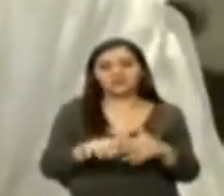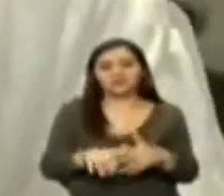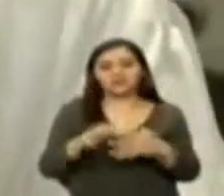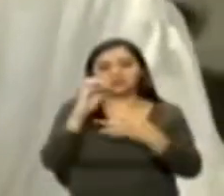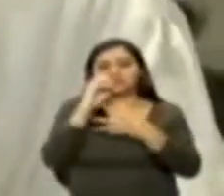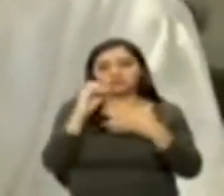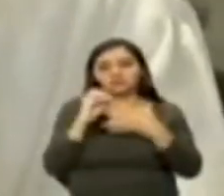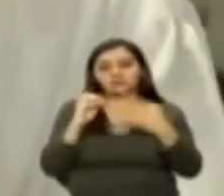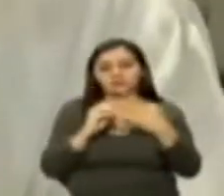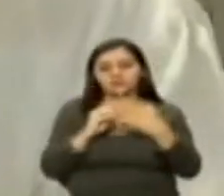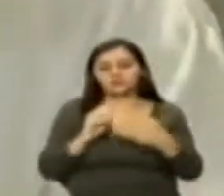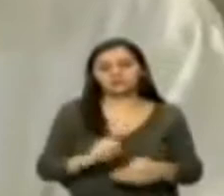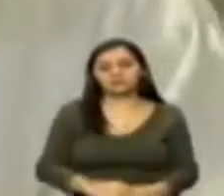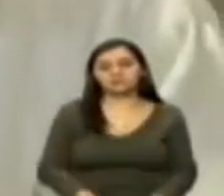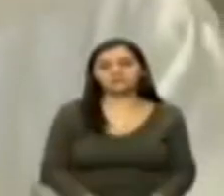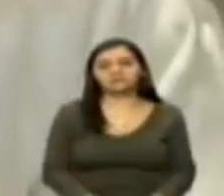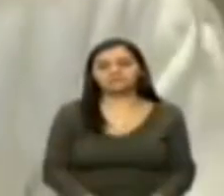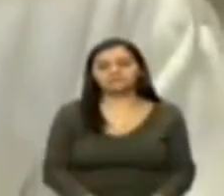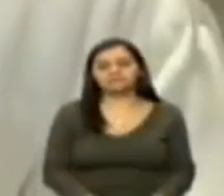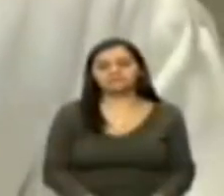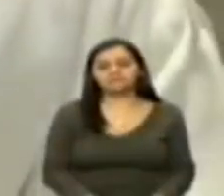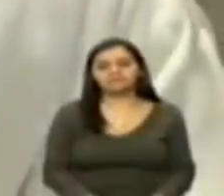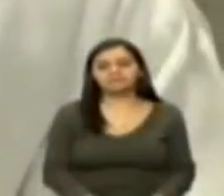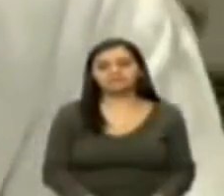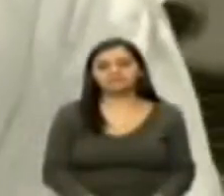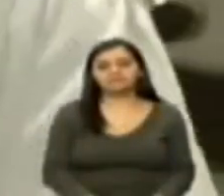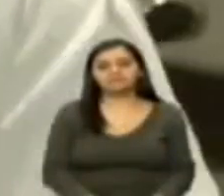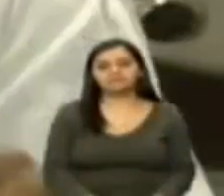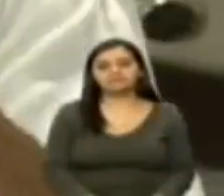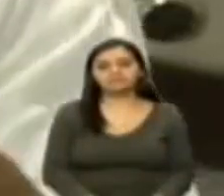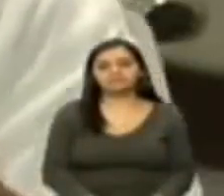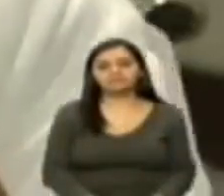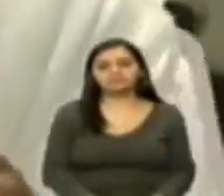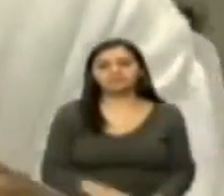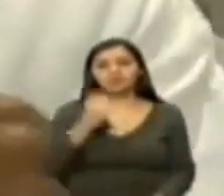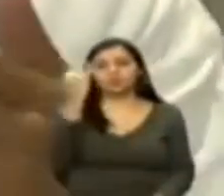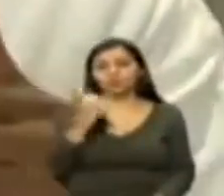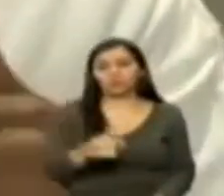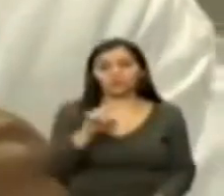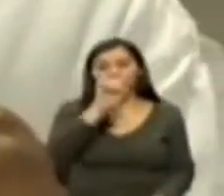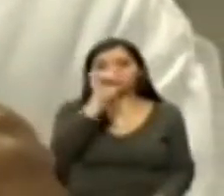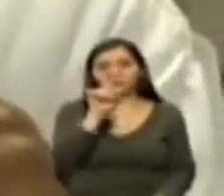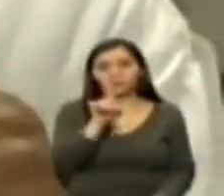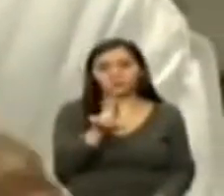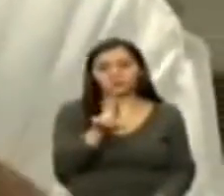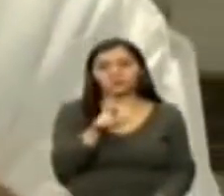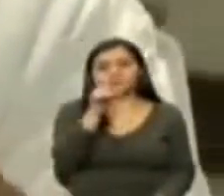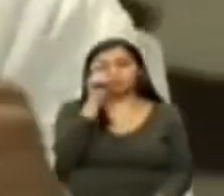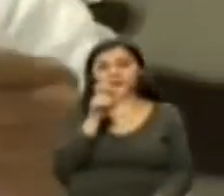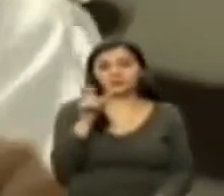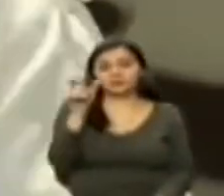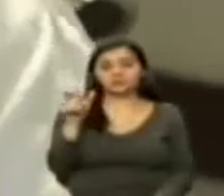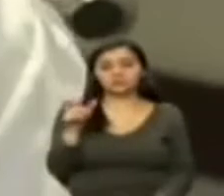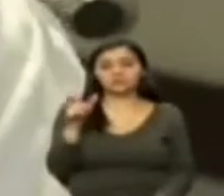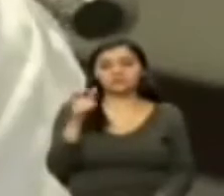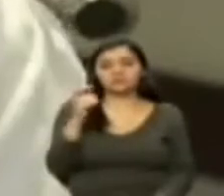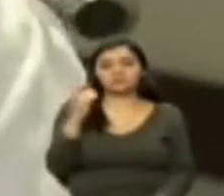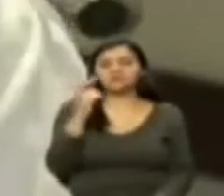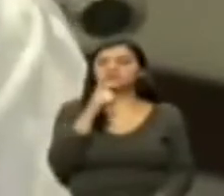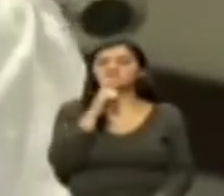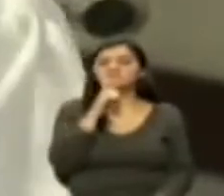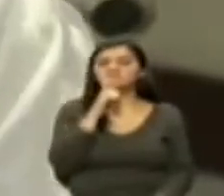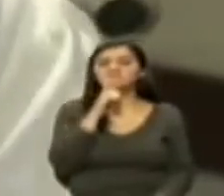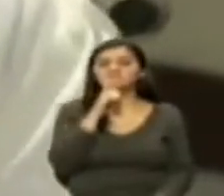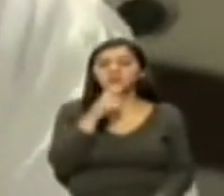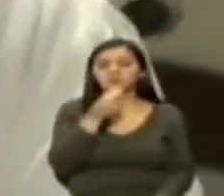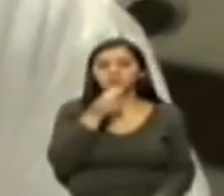Araujo de la Secretaría Nacional de Educación Superior, Ciencia y Tecnología. Tenemos una última pregunta, amigos televidentes y oyentes, la va a formular